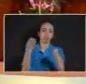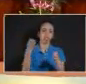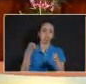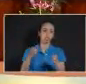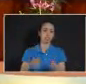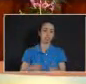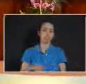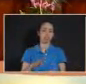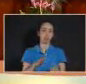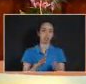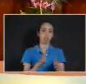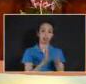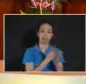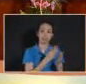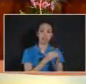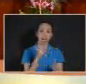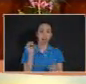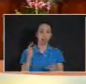Biblia.